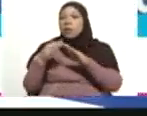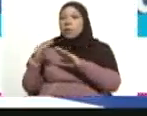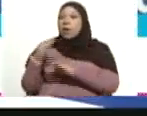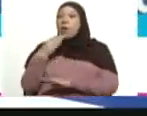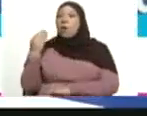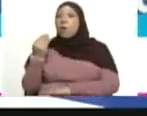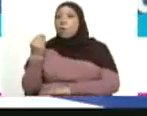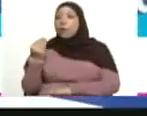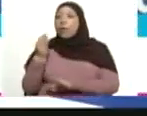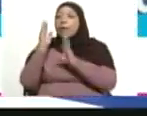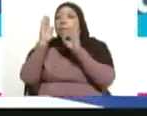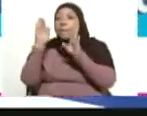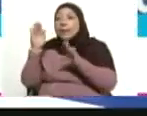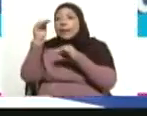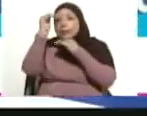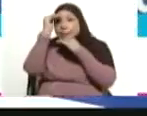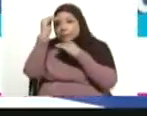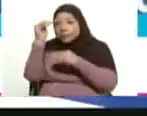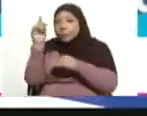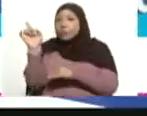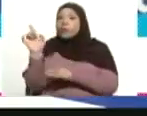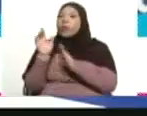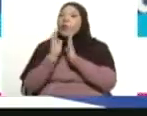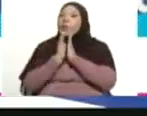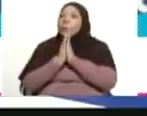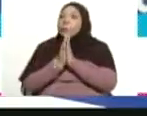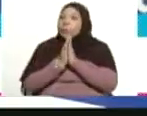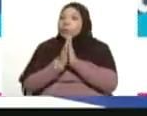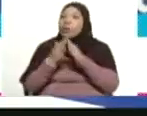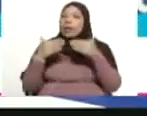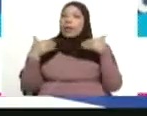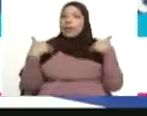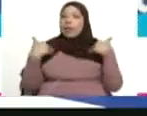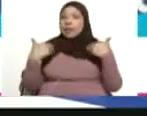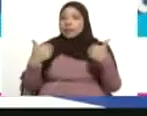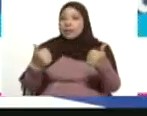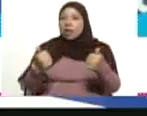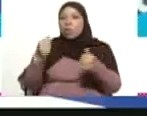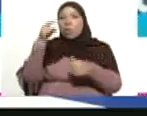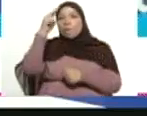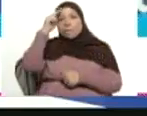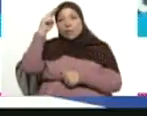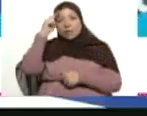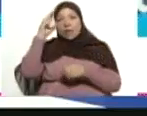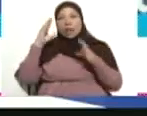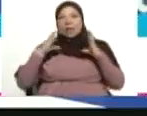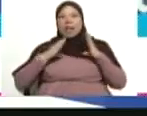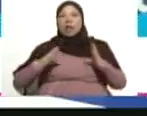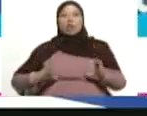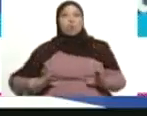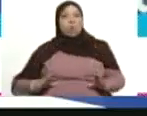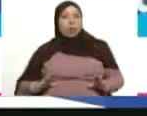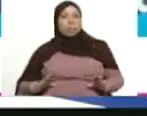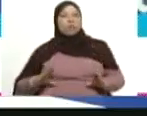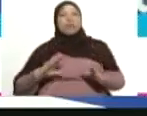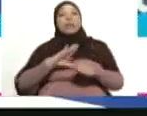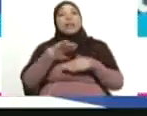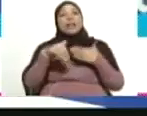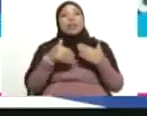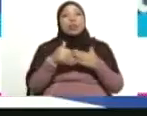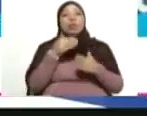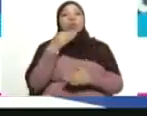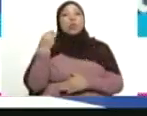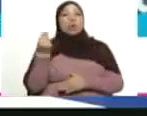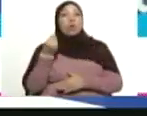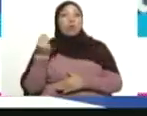medida. Es por la salud física y mental de nuestra juventud. Venezuela ha tomado una medida de vanguardia